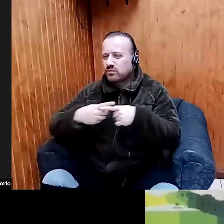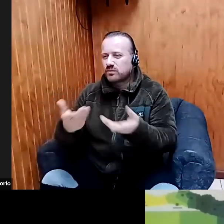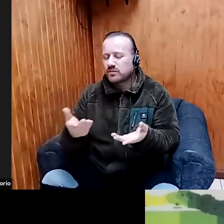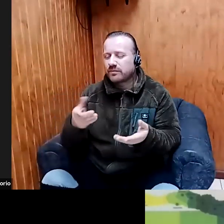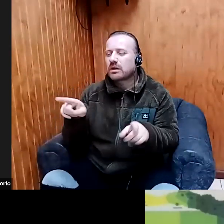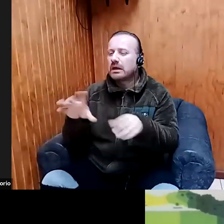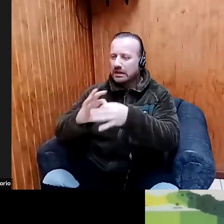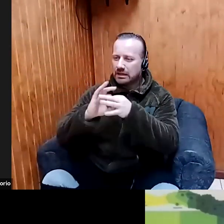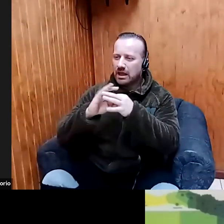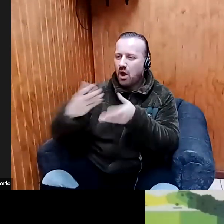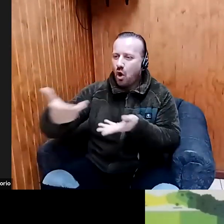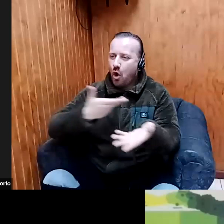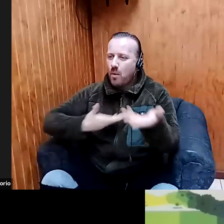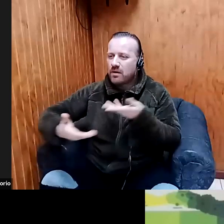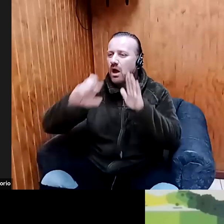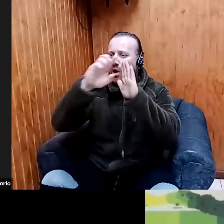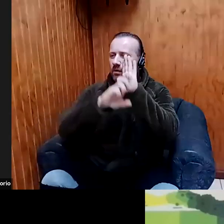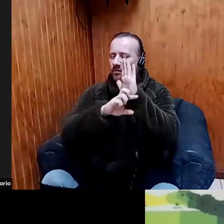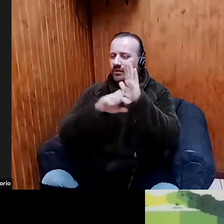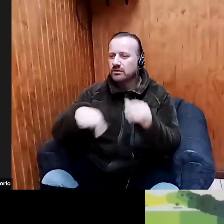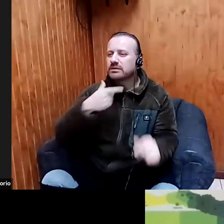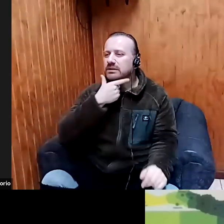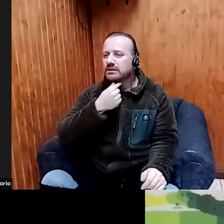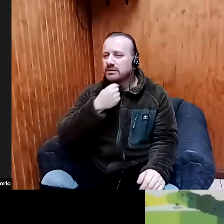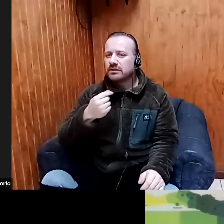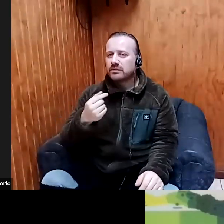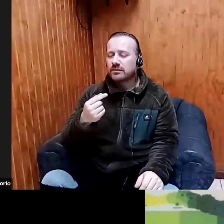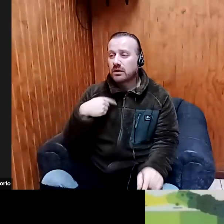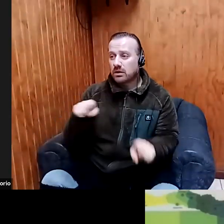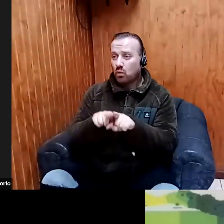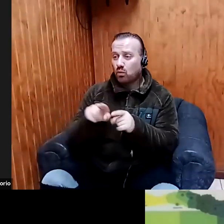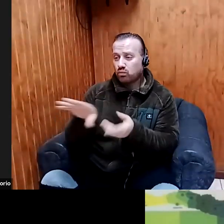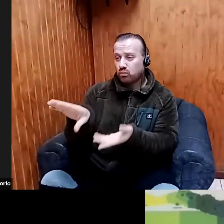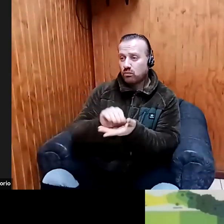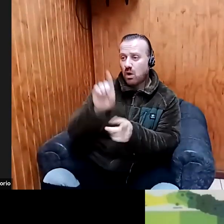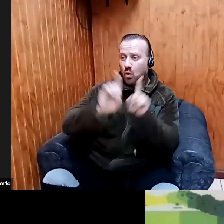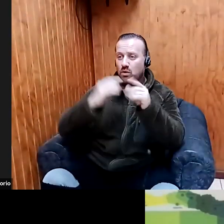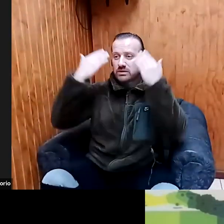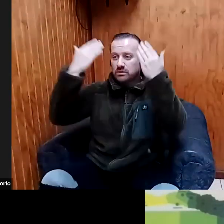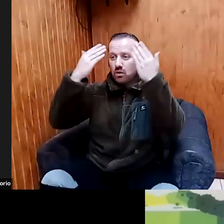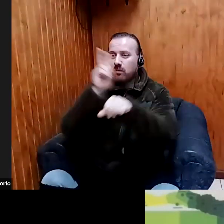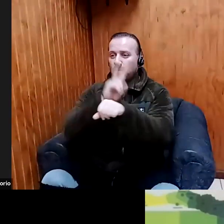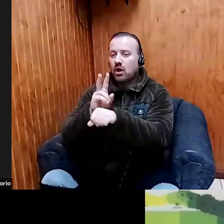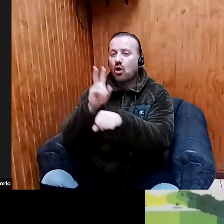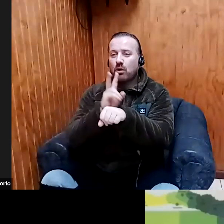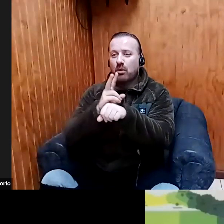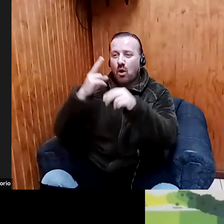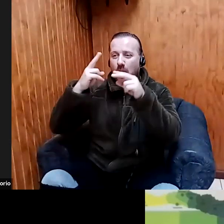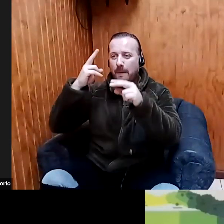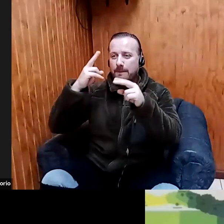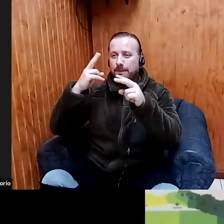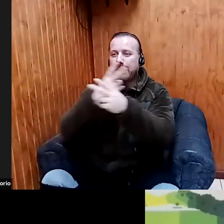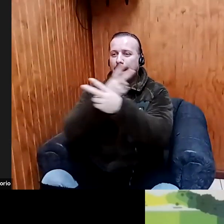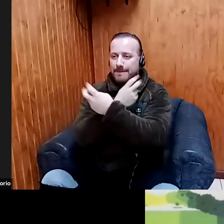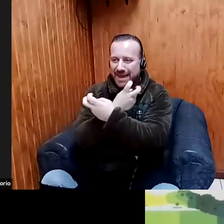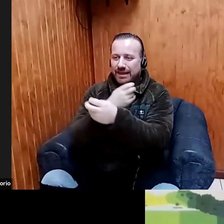este proyecto. Quisiera recoger un par de saludos de los profesores. Tenemos profesores de México, tenemos